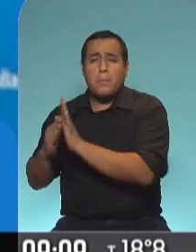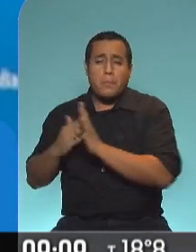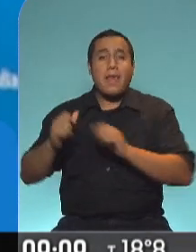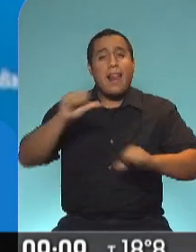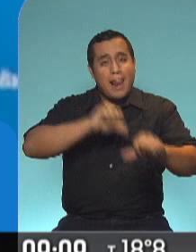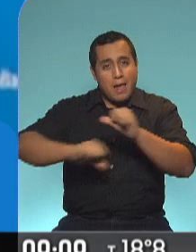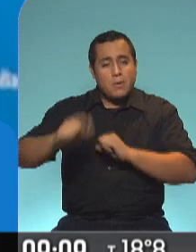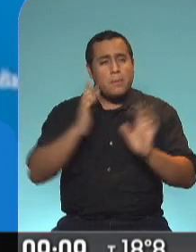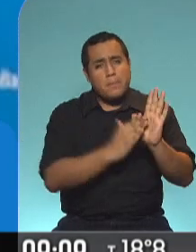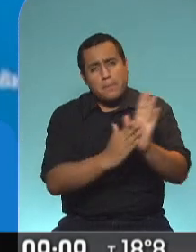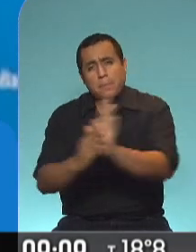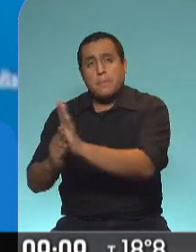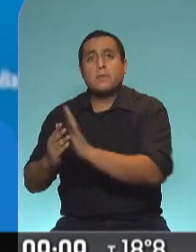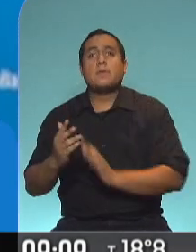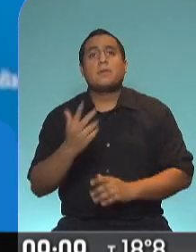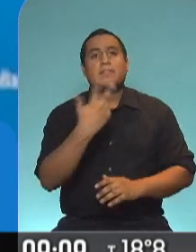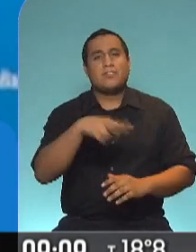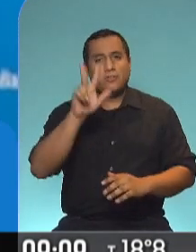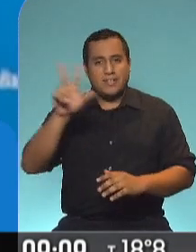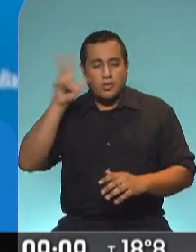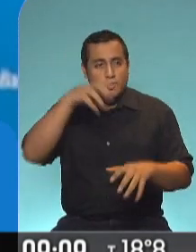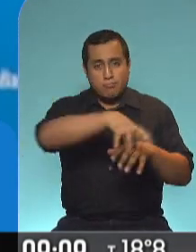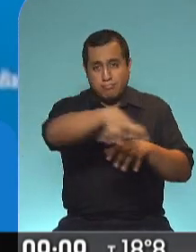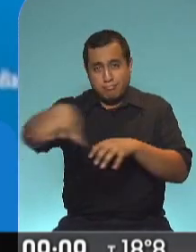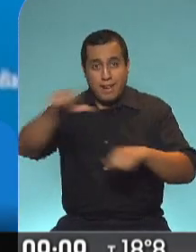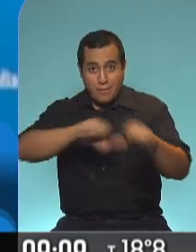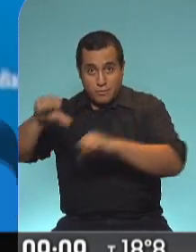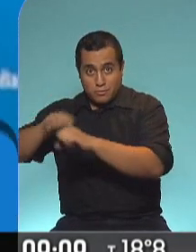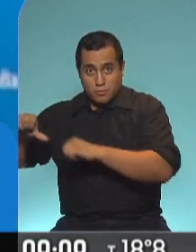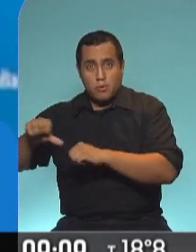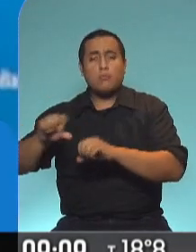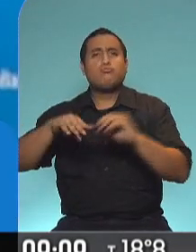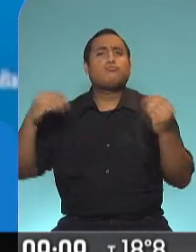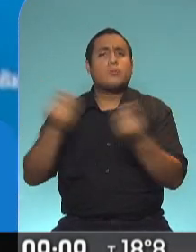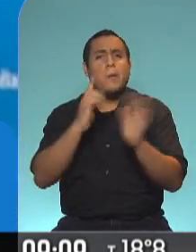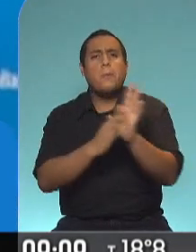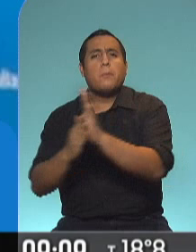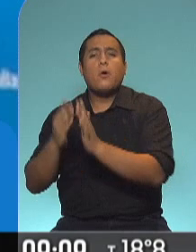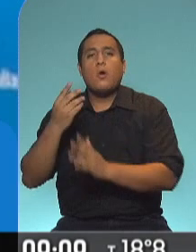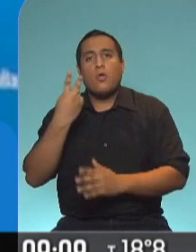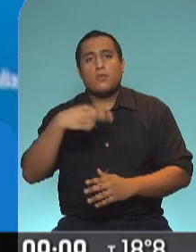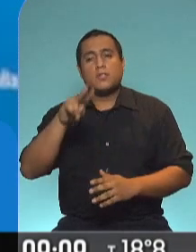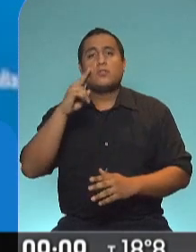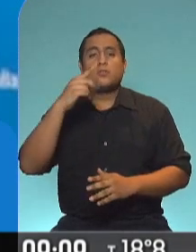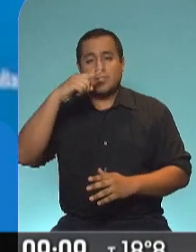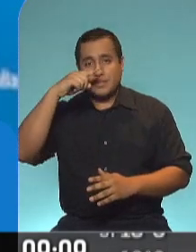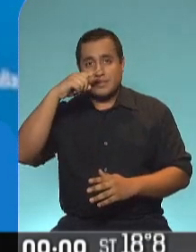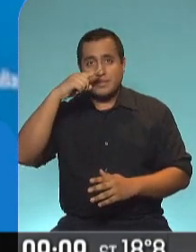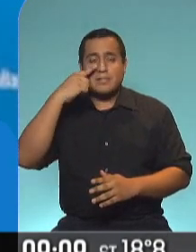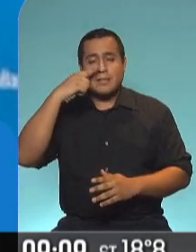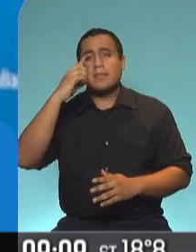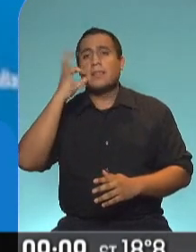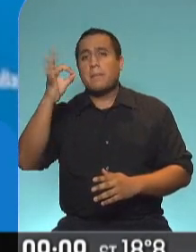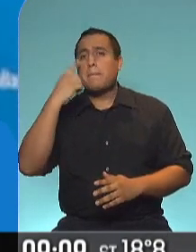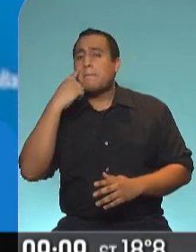laboratorios los 338 laboratorios de nuestro país alcanza los 112 mil 370 tests